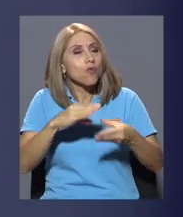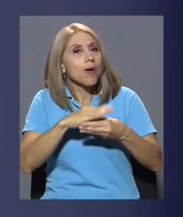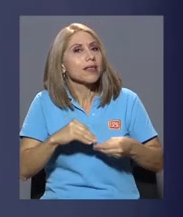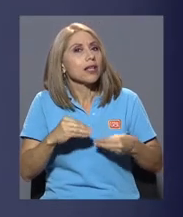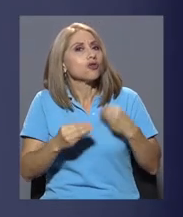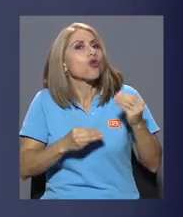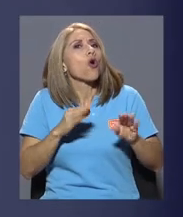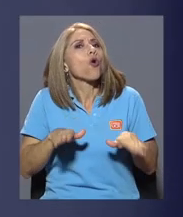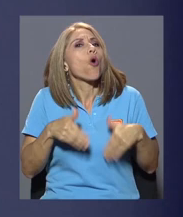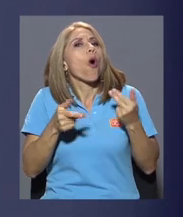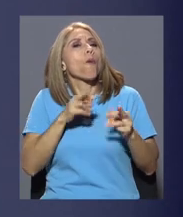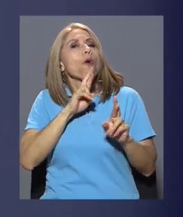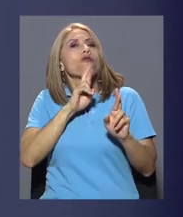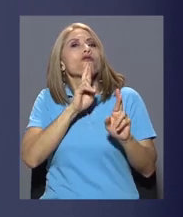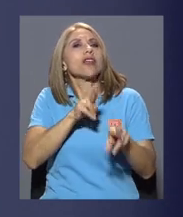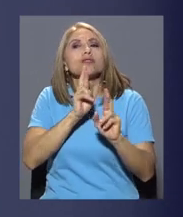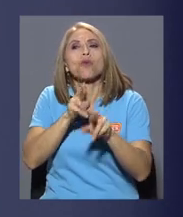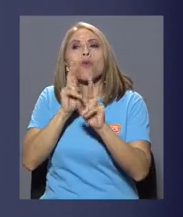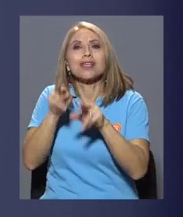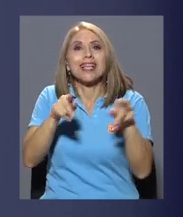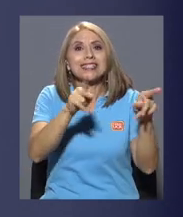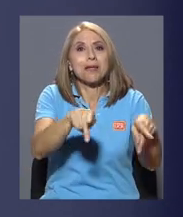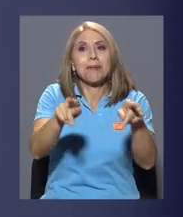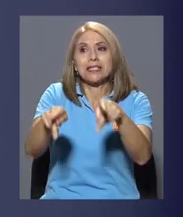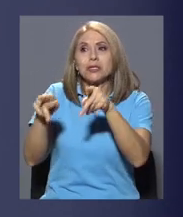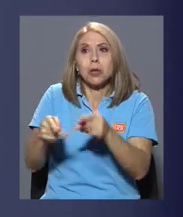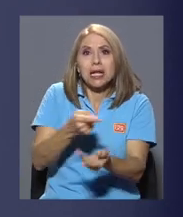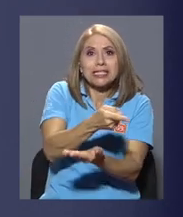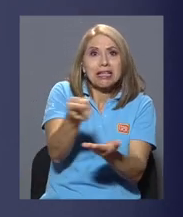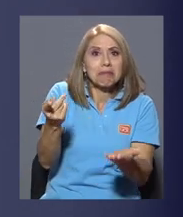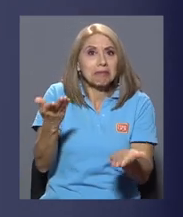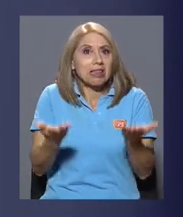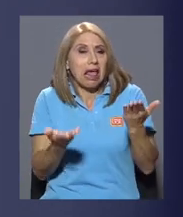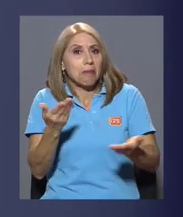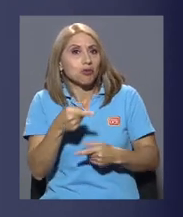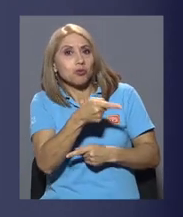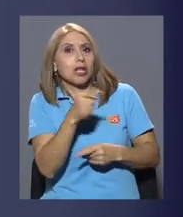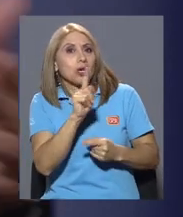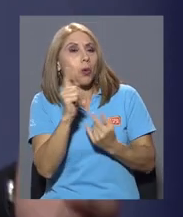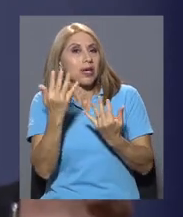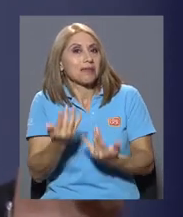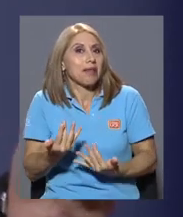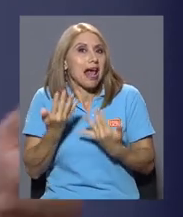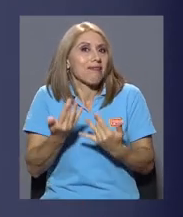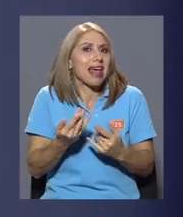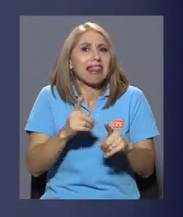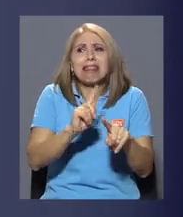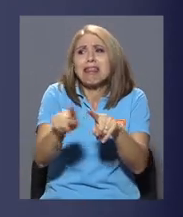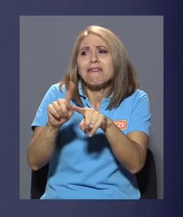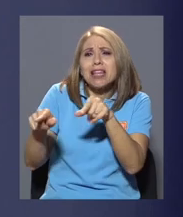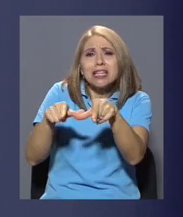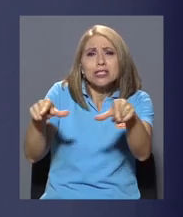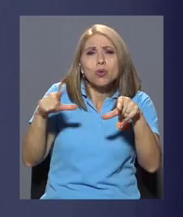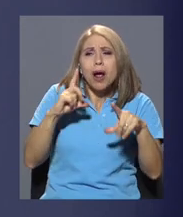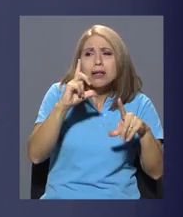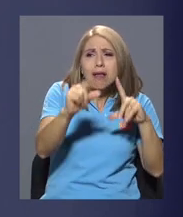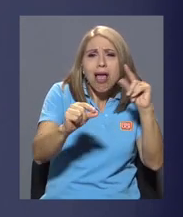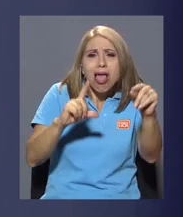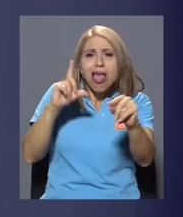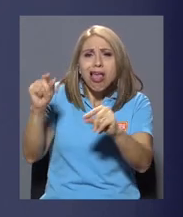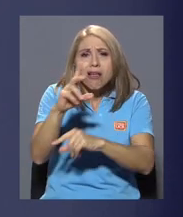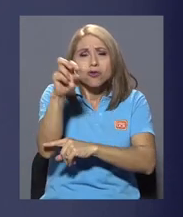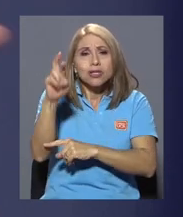tener respuesta de públicos que no eran quizás los esperados verdad de lugares remotos en costa rica